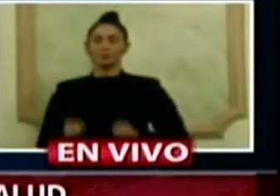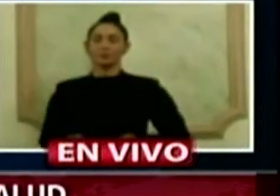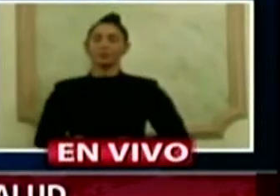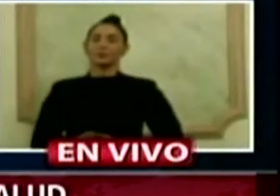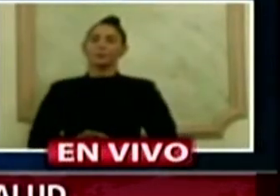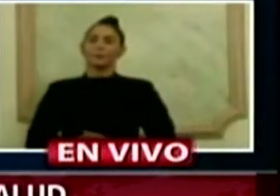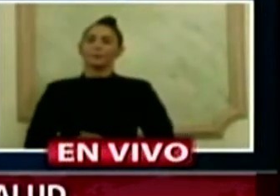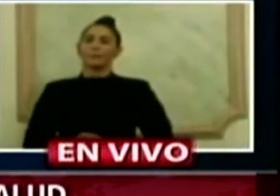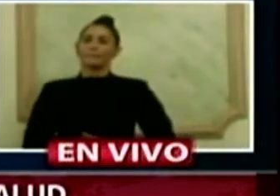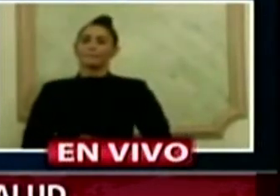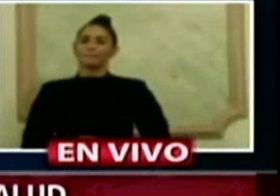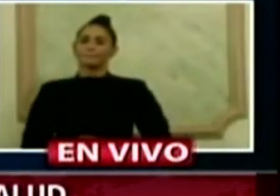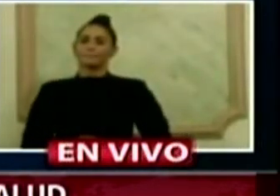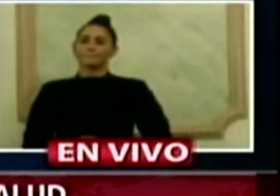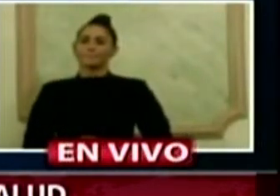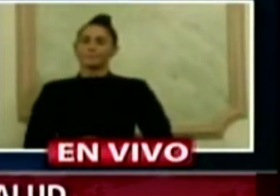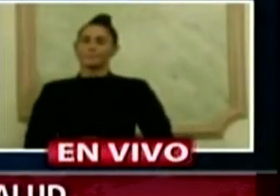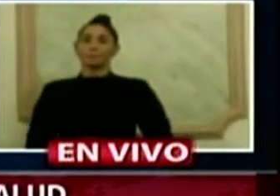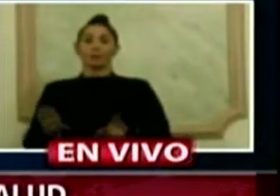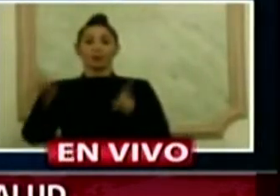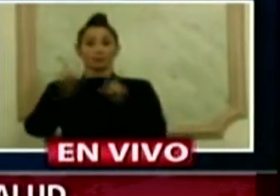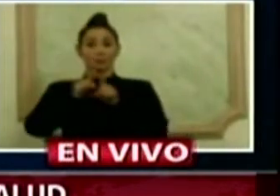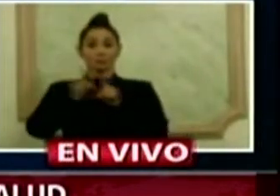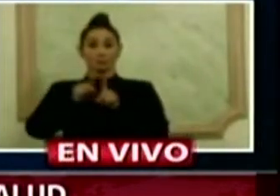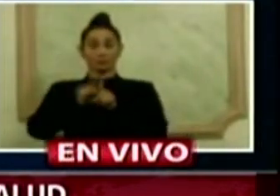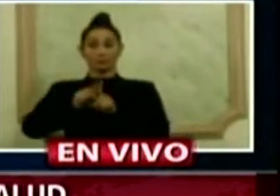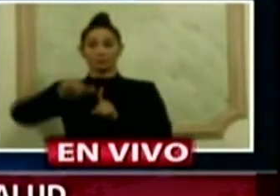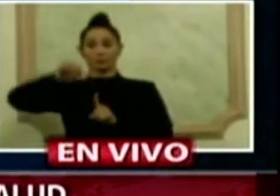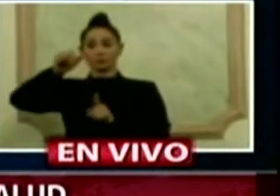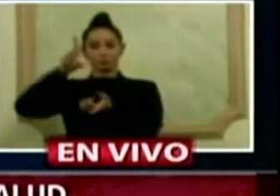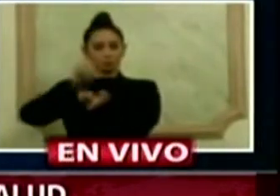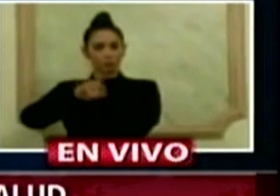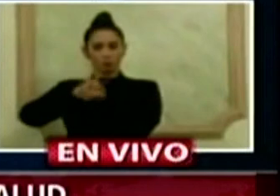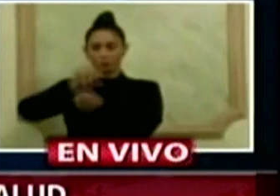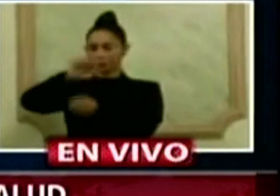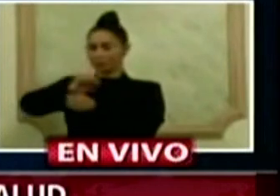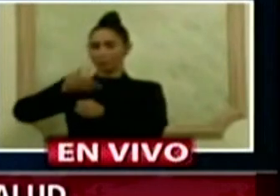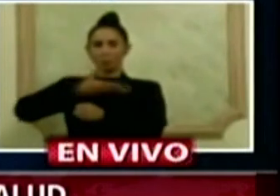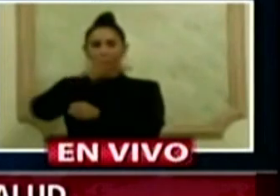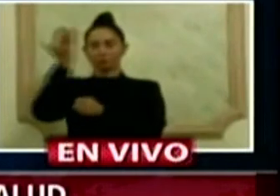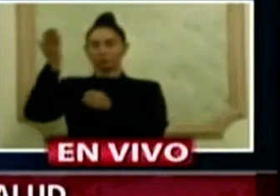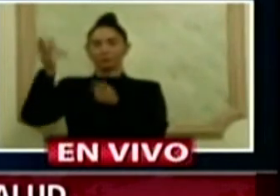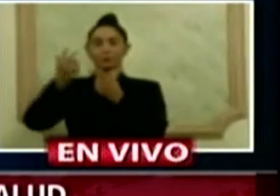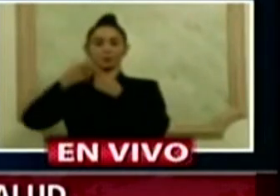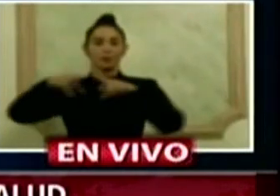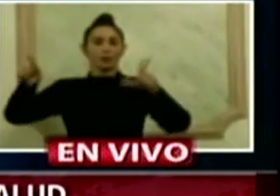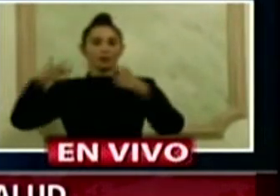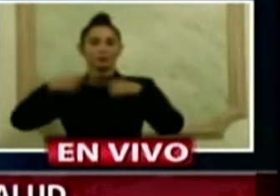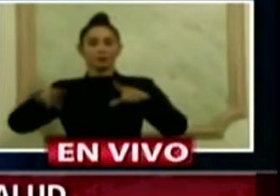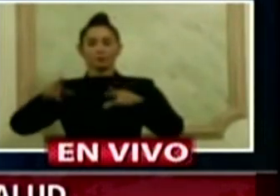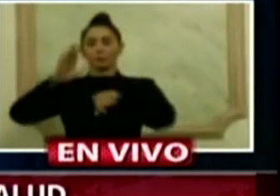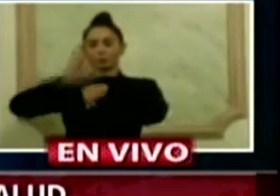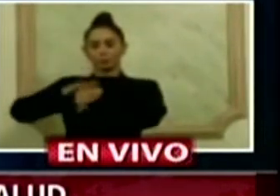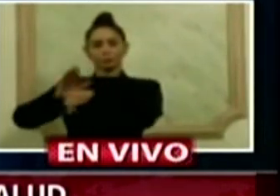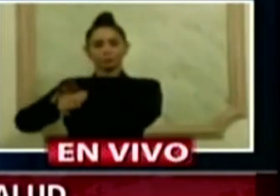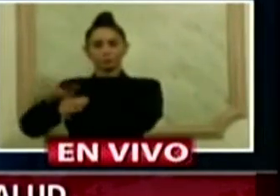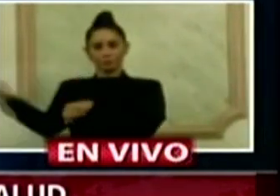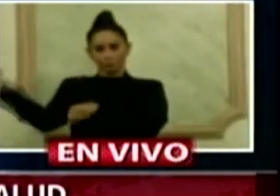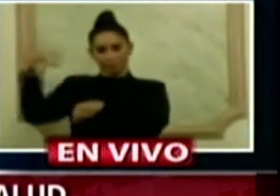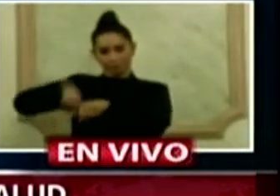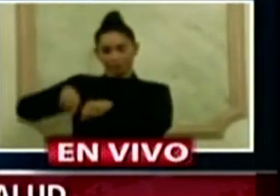Vamos a incorporar 1,000 médicos que estaban desempleados, entrenados para atender esta